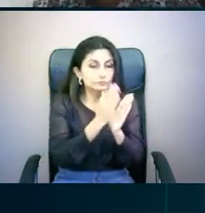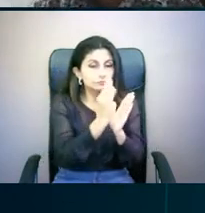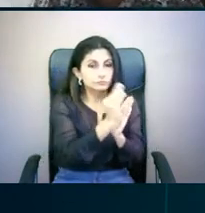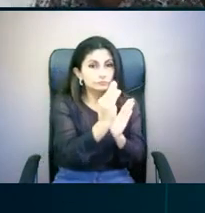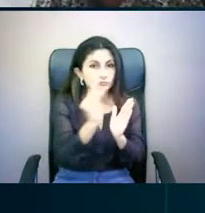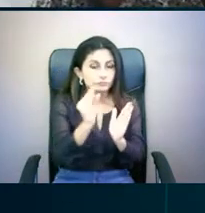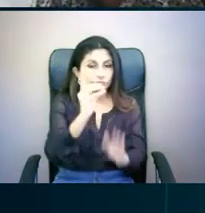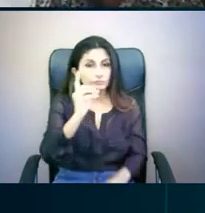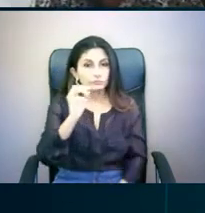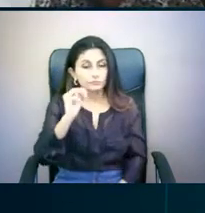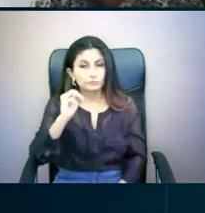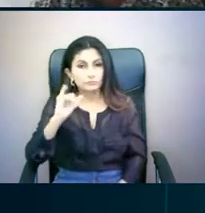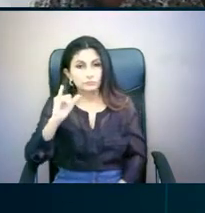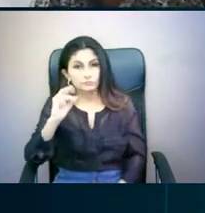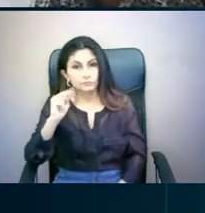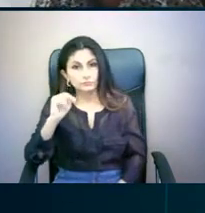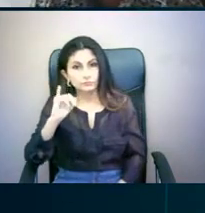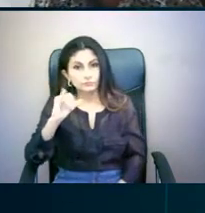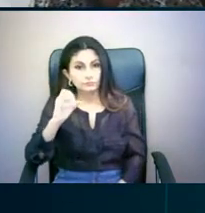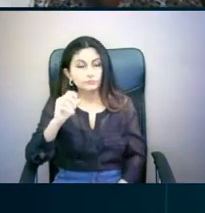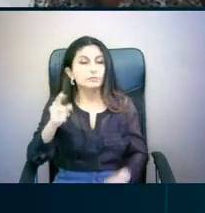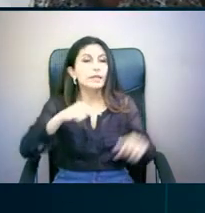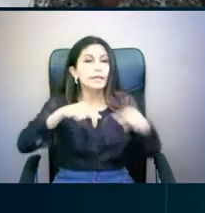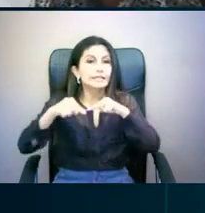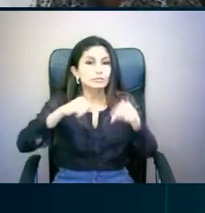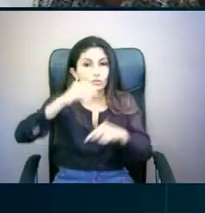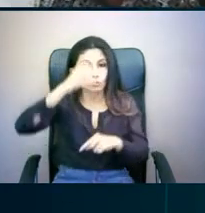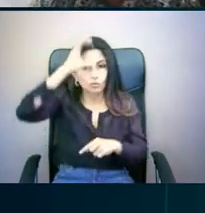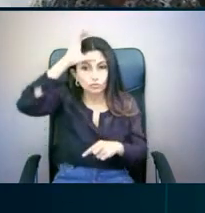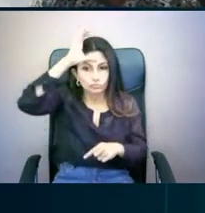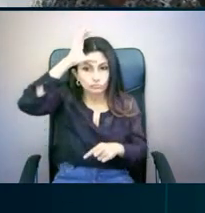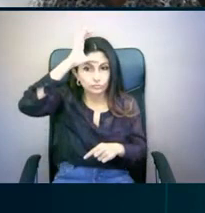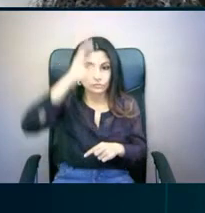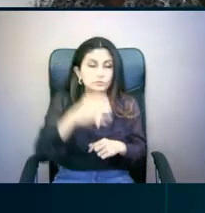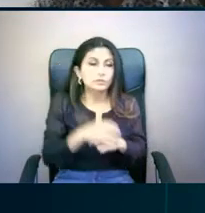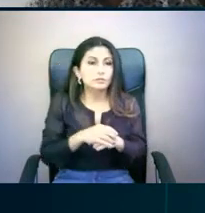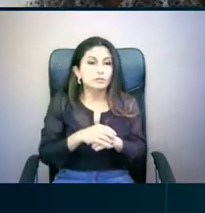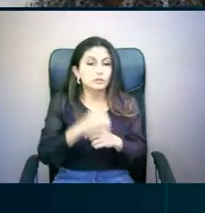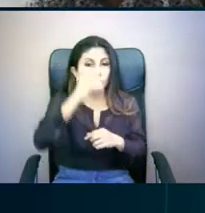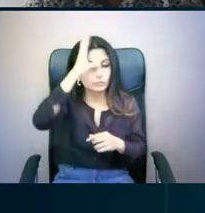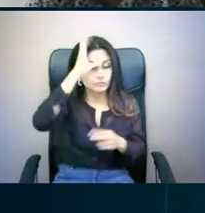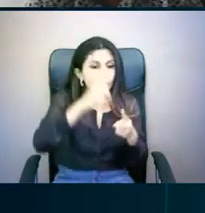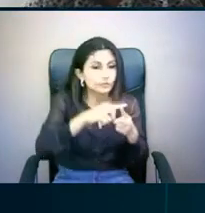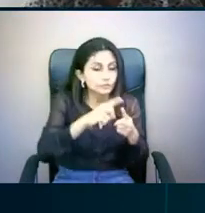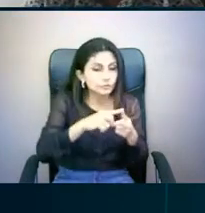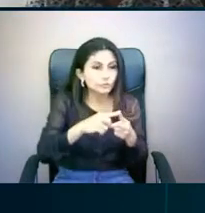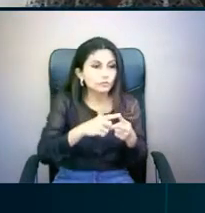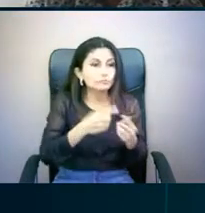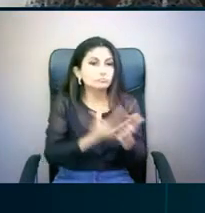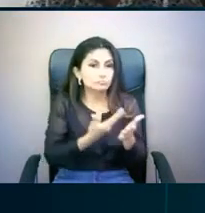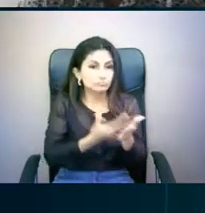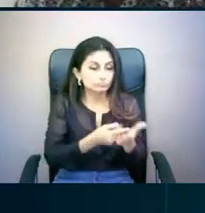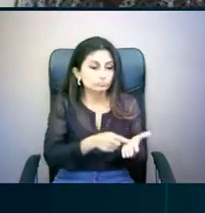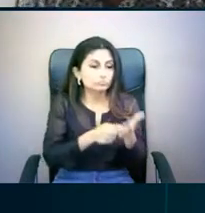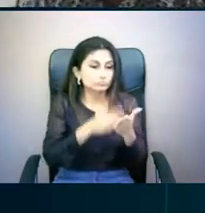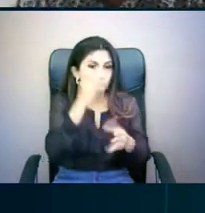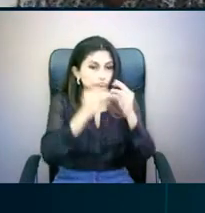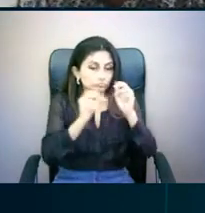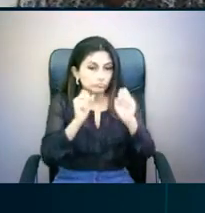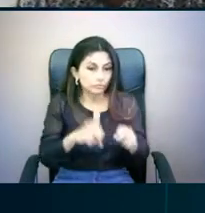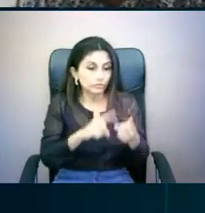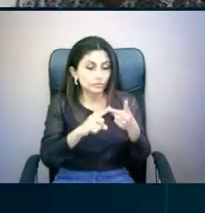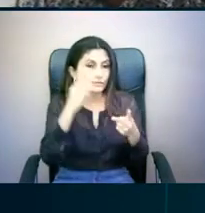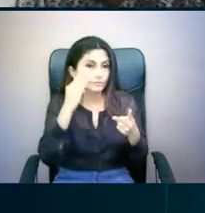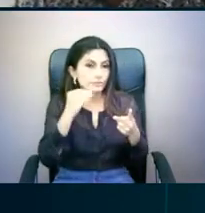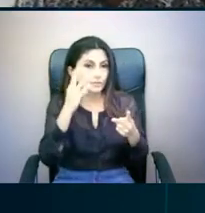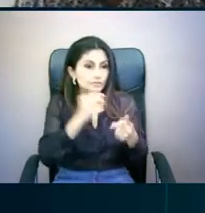del proyecto es que se enmarca todo lo que es la gestión del conocimiento. ¿Listo? El conocimiento tácito y el conocimiento explícito. Perfecto. Y que a través de